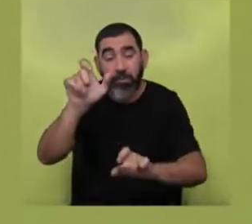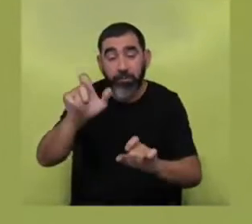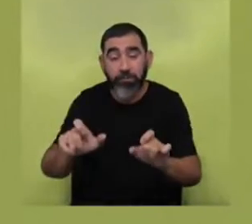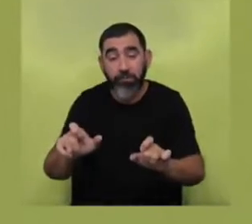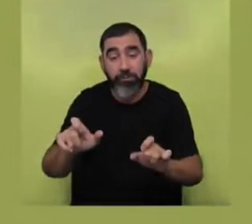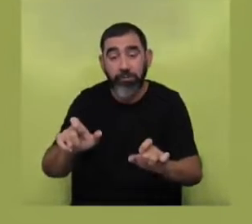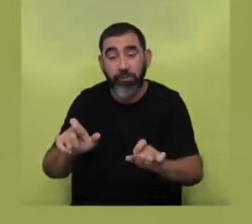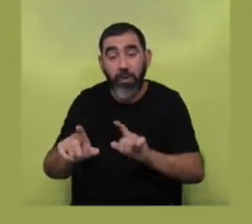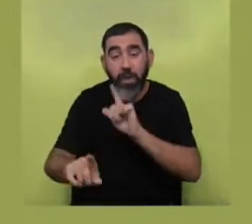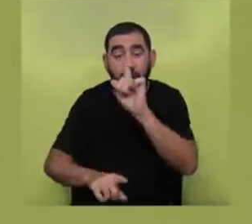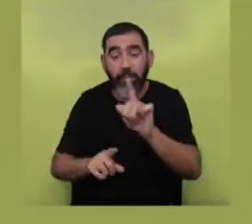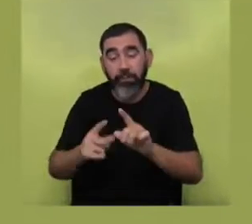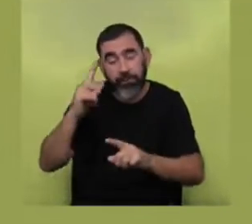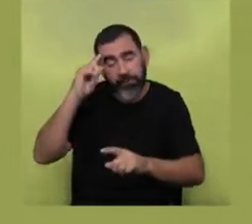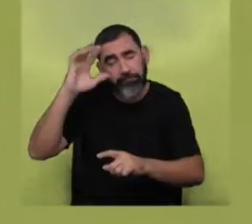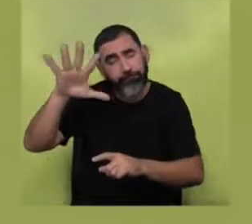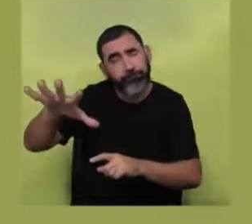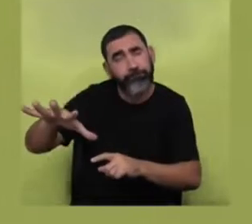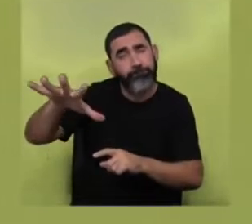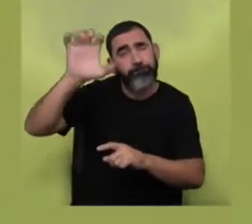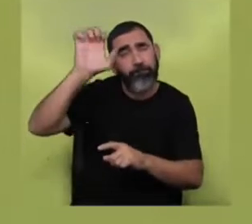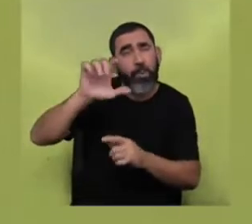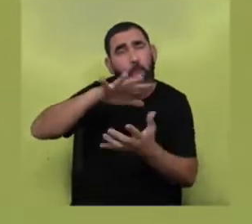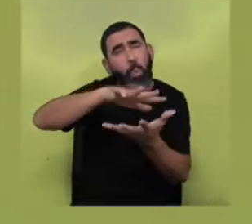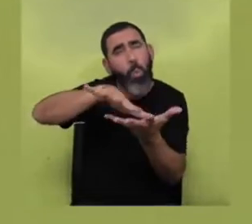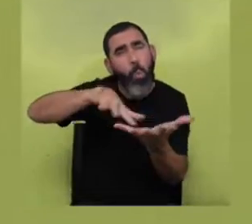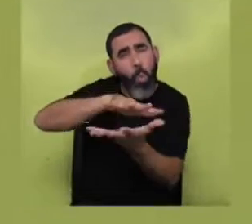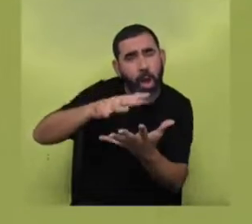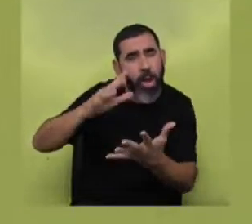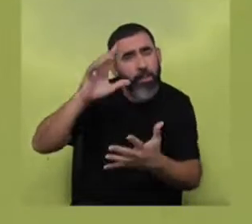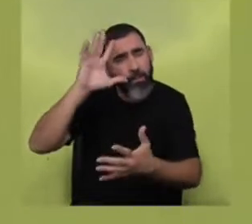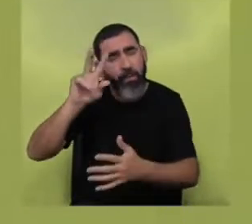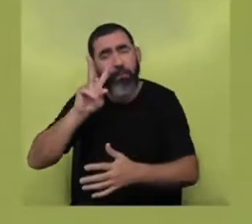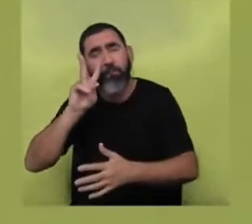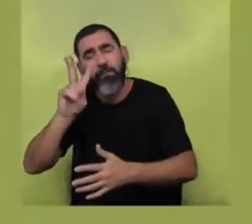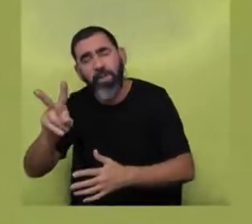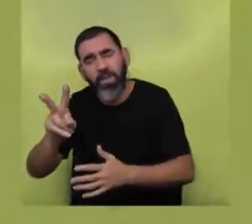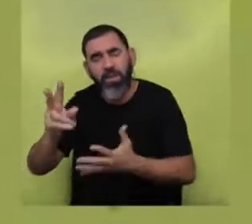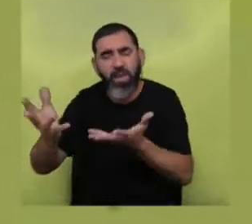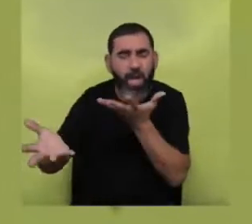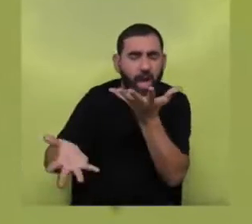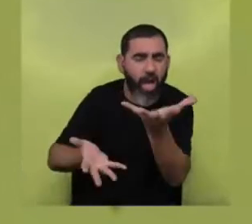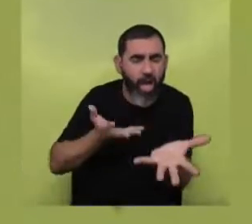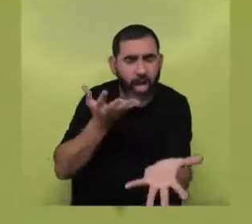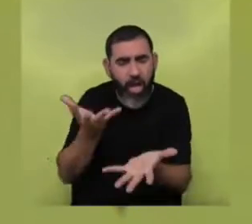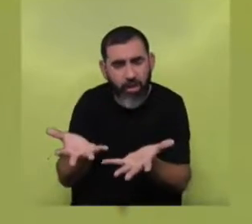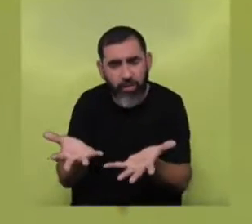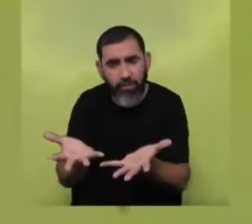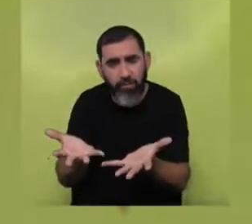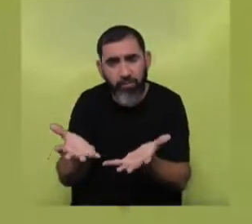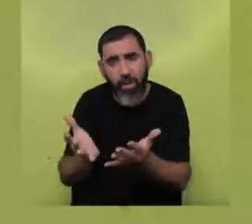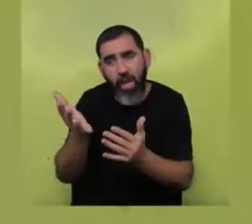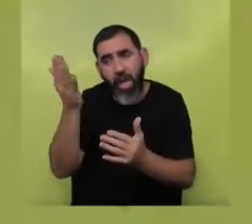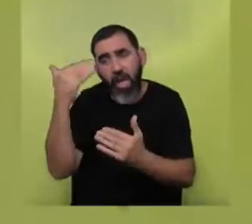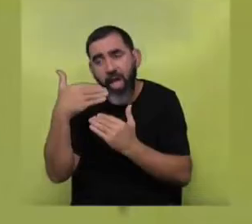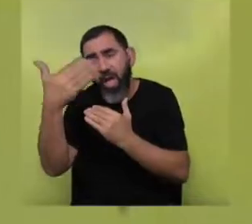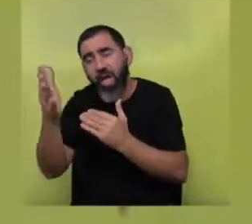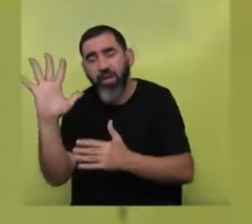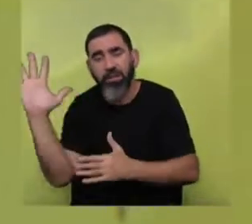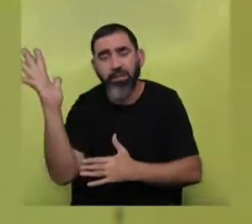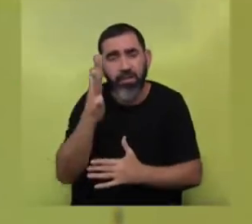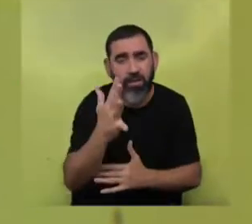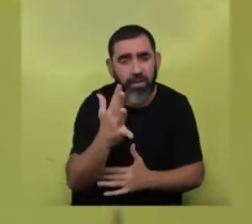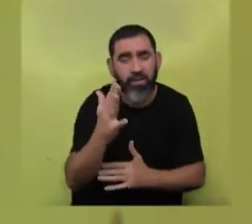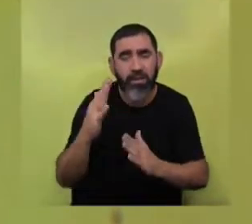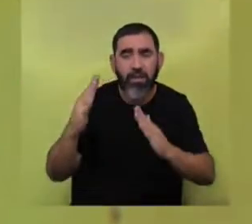usa el recuerdo, en tal lugar había tal cosa, yo vi tal movimiento, detrás de unos árboles, había